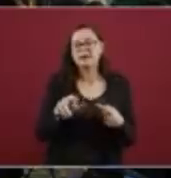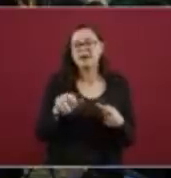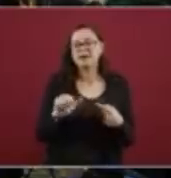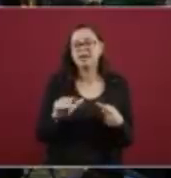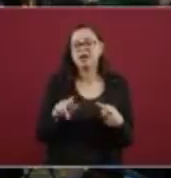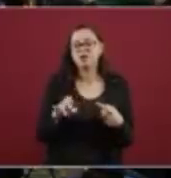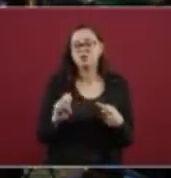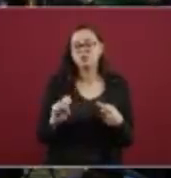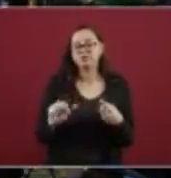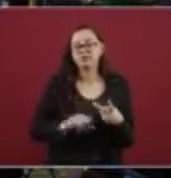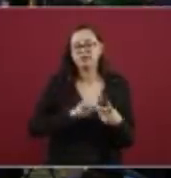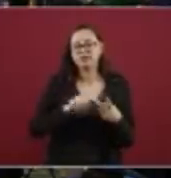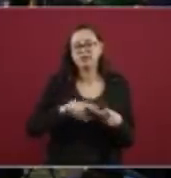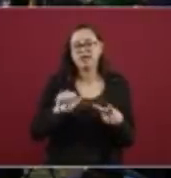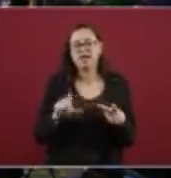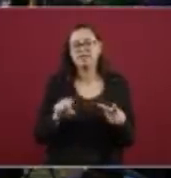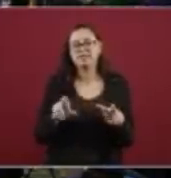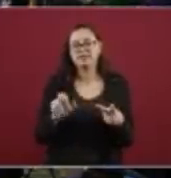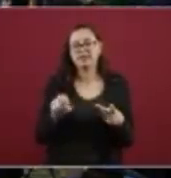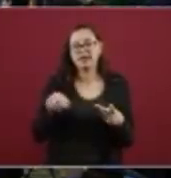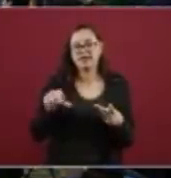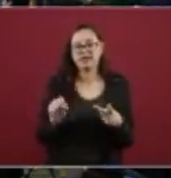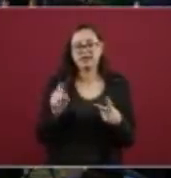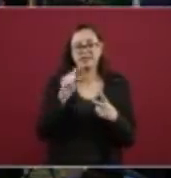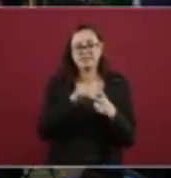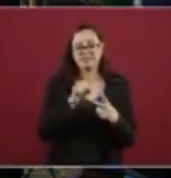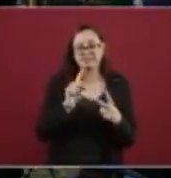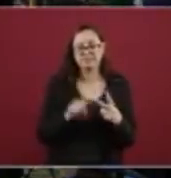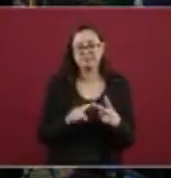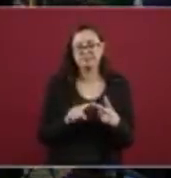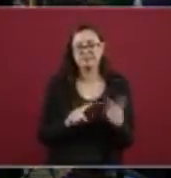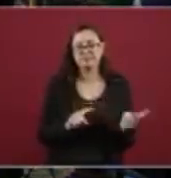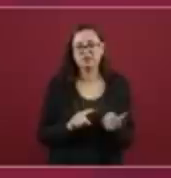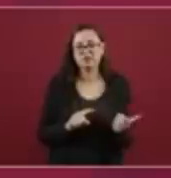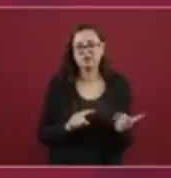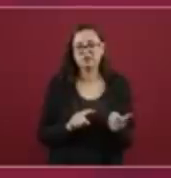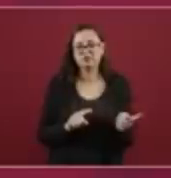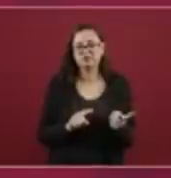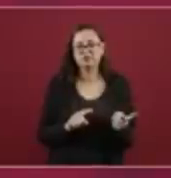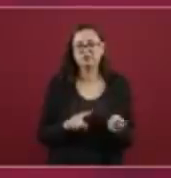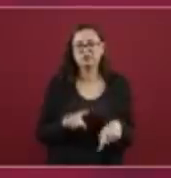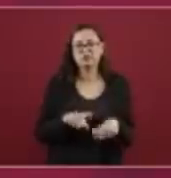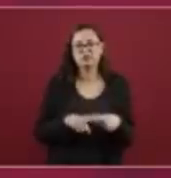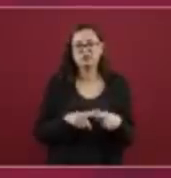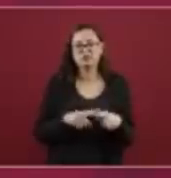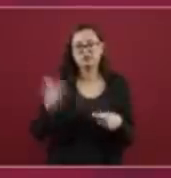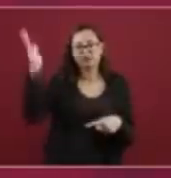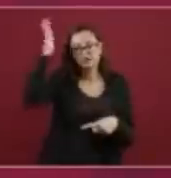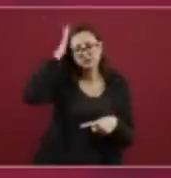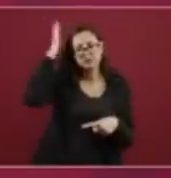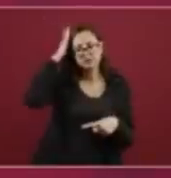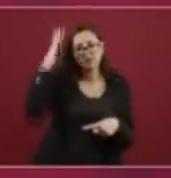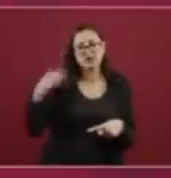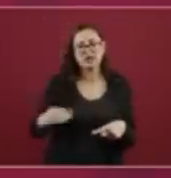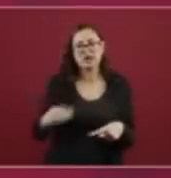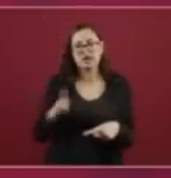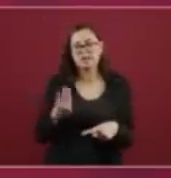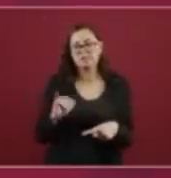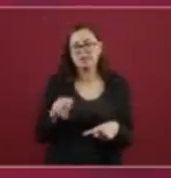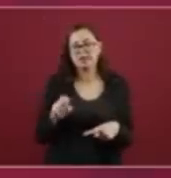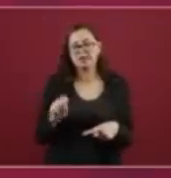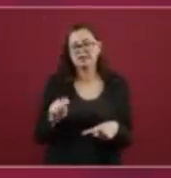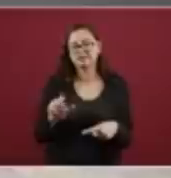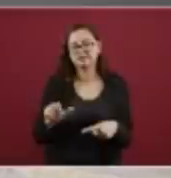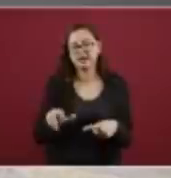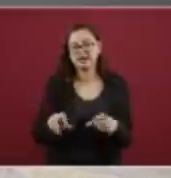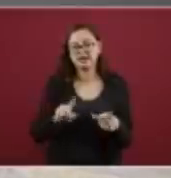Ariana Montiel, que son es la secretaria de Bienestar y la subsecretaria